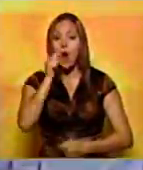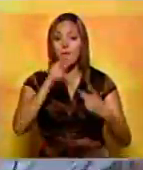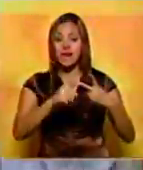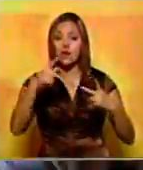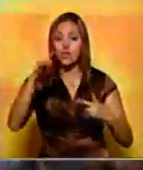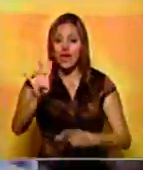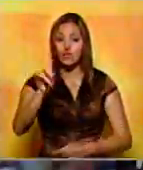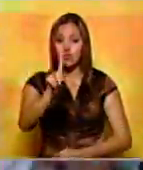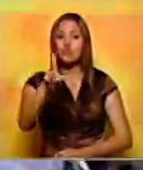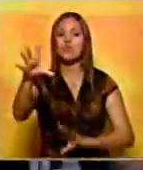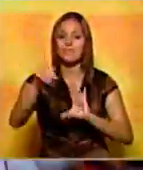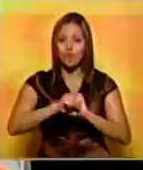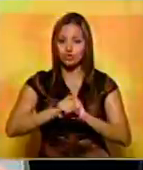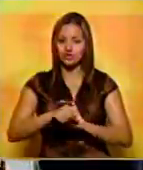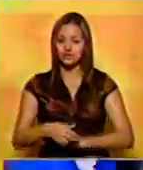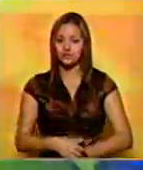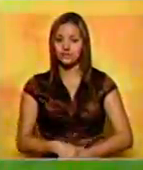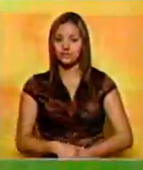4-1 con ponche.